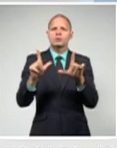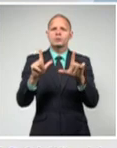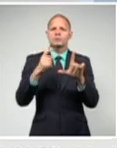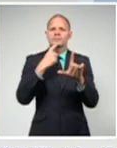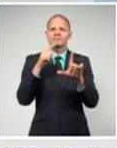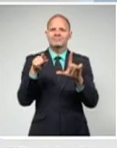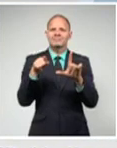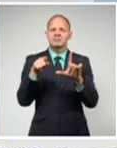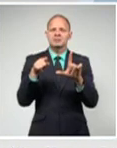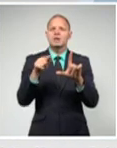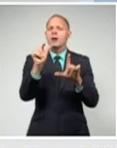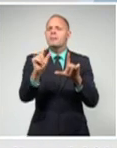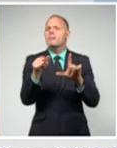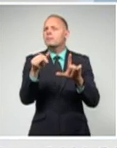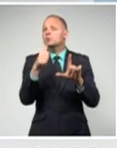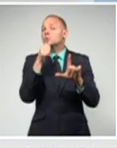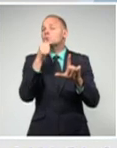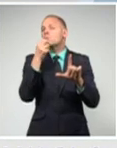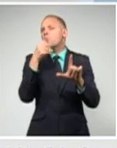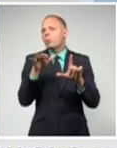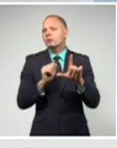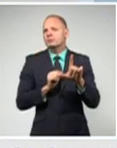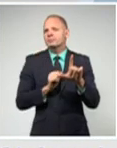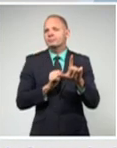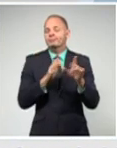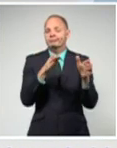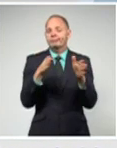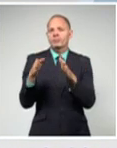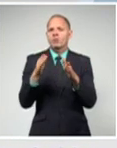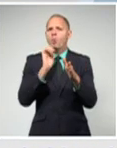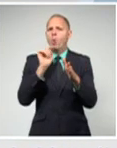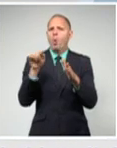3.843, en vigilancia